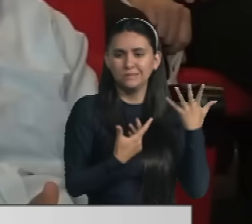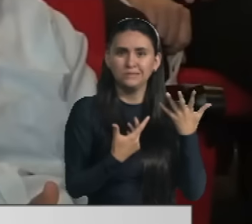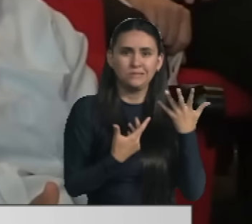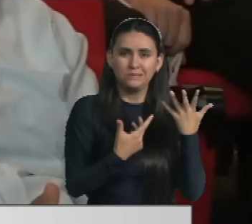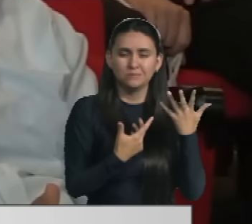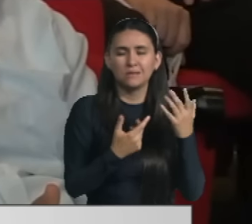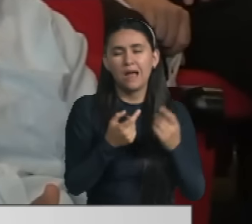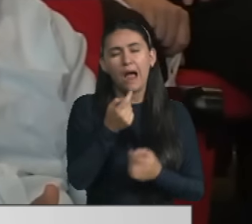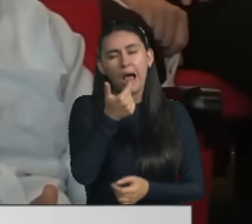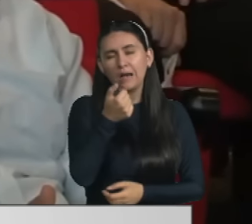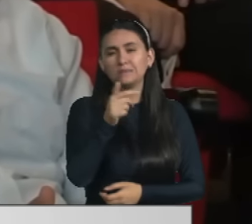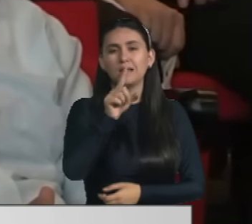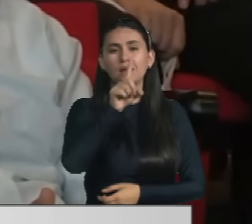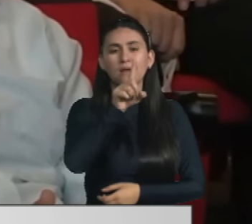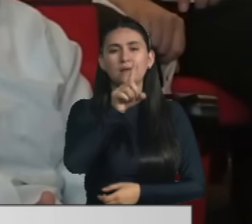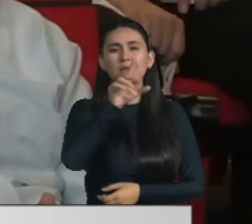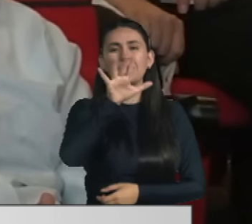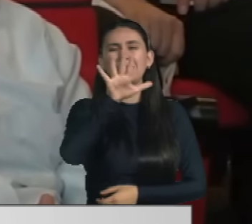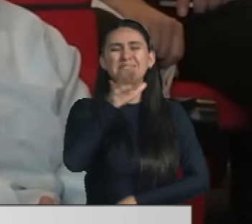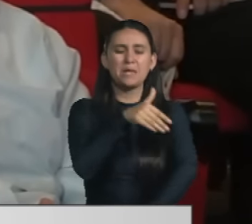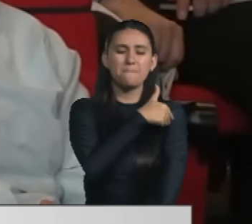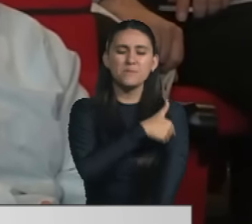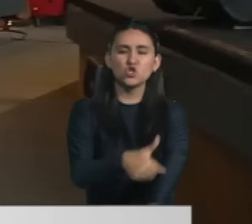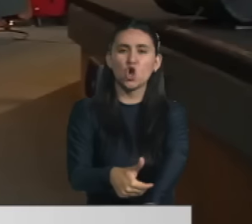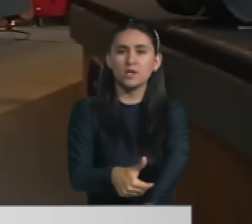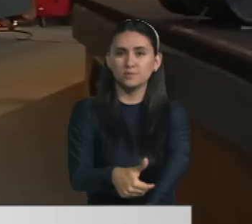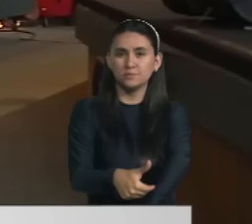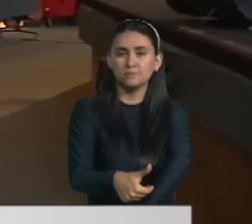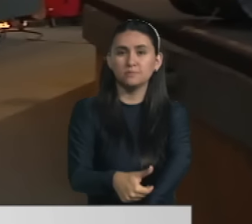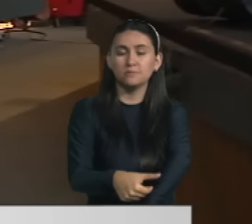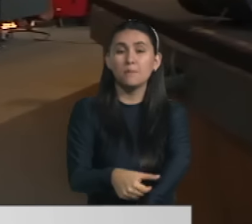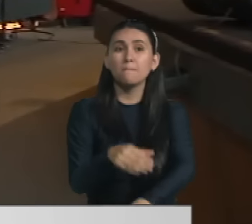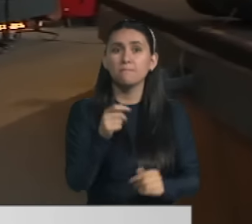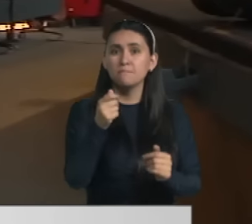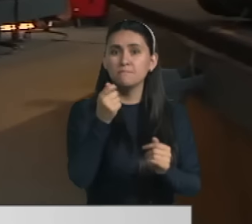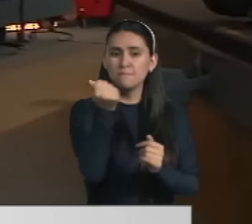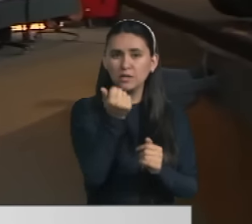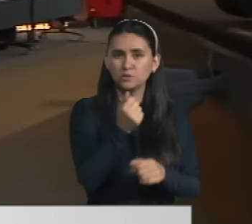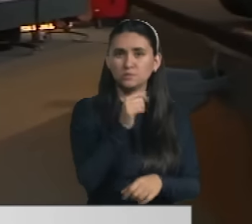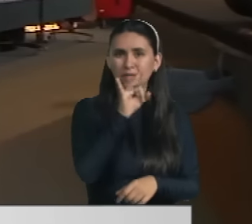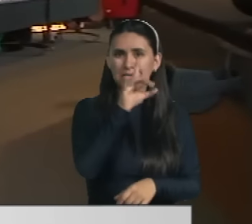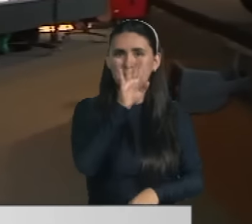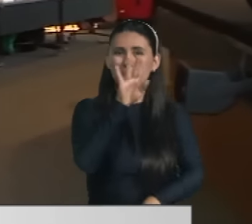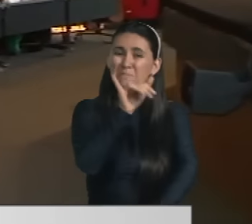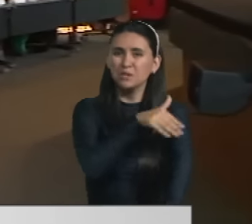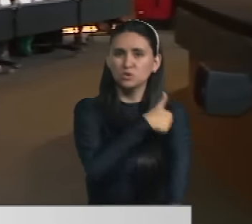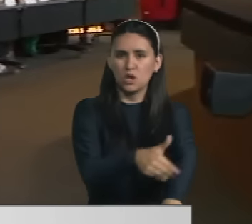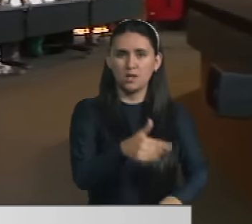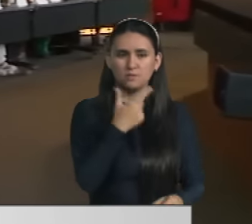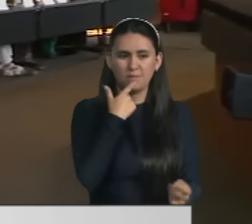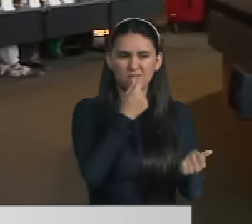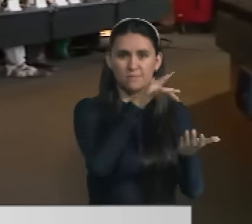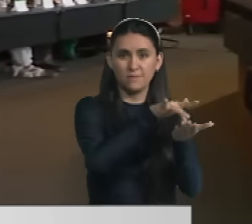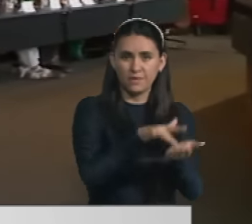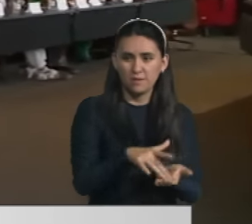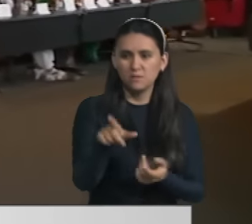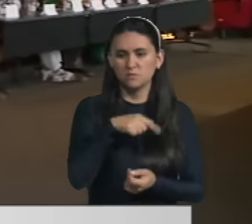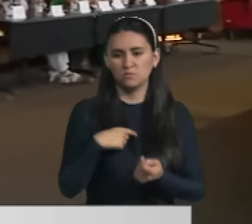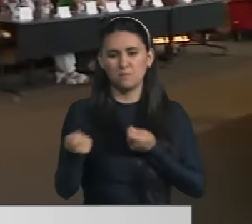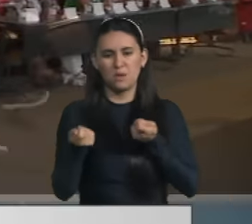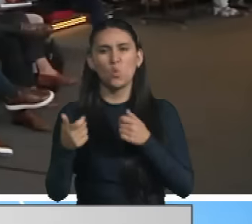cerca del 15 billones de pesos. Hablamos con el vicepresidente de Salud de la ANDI, escuchemos qué nos